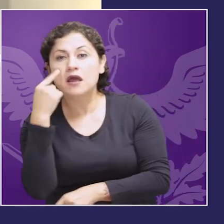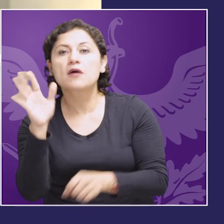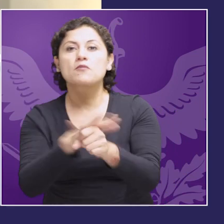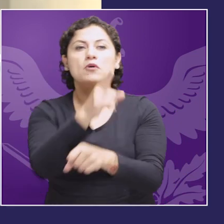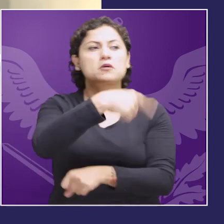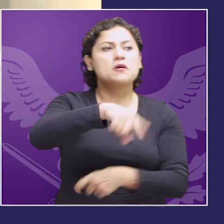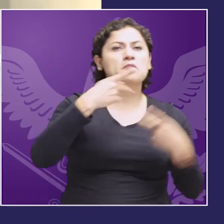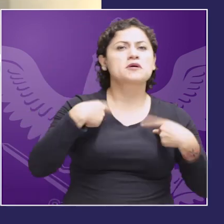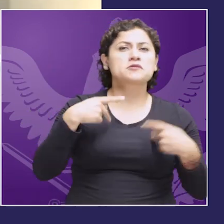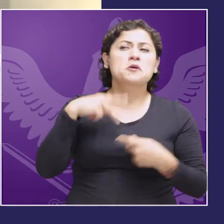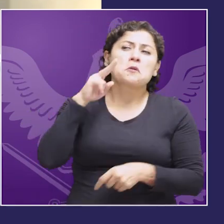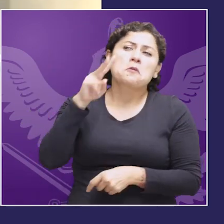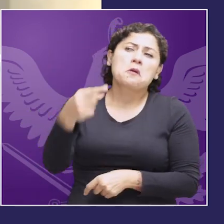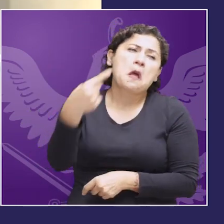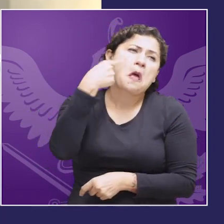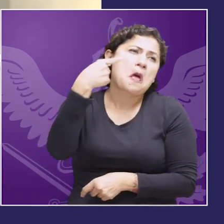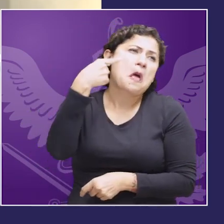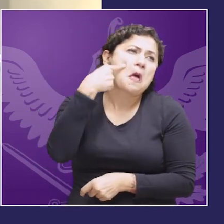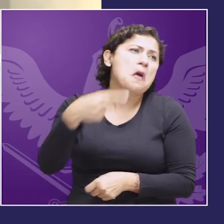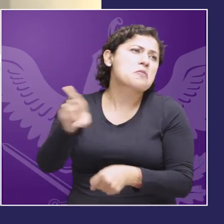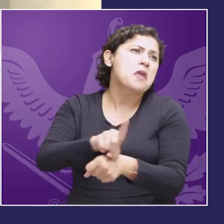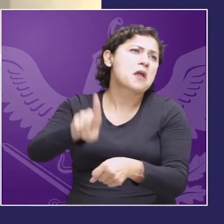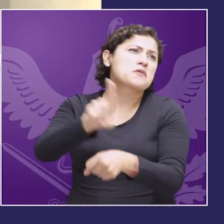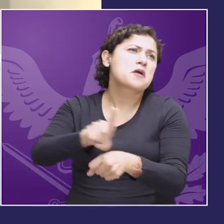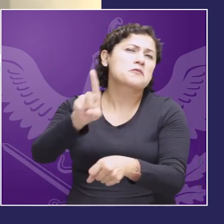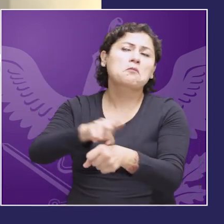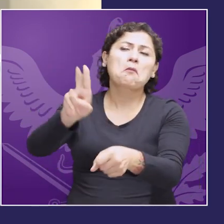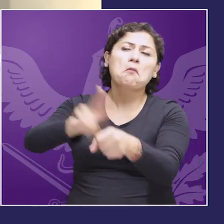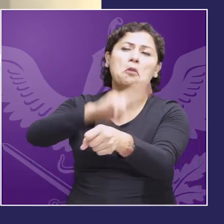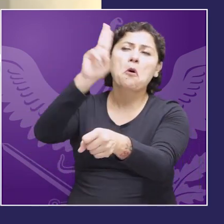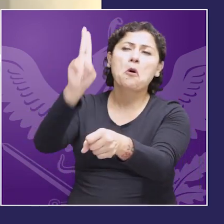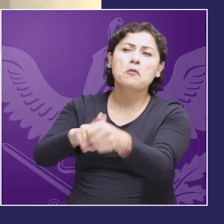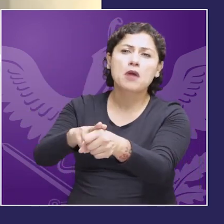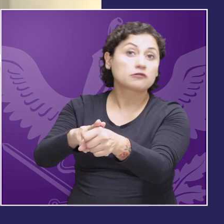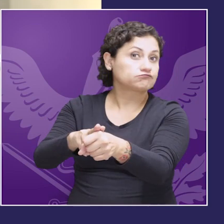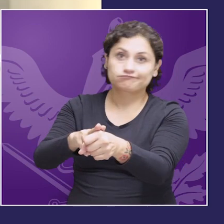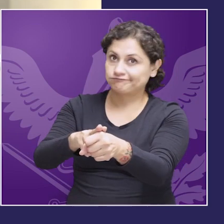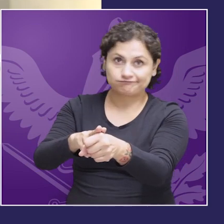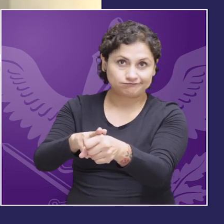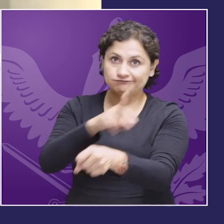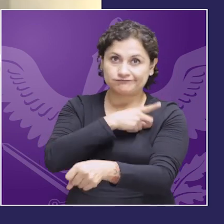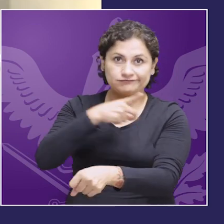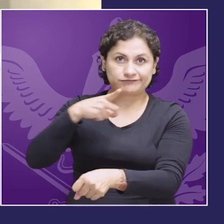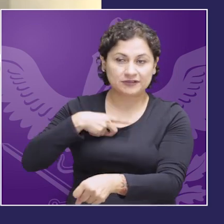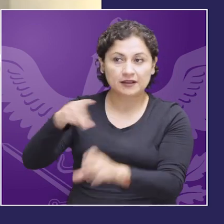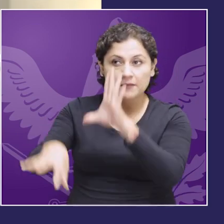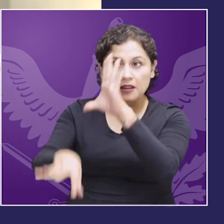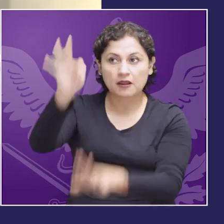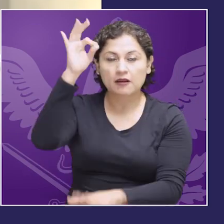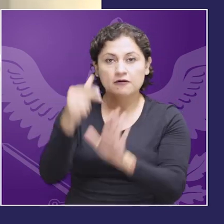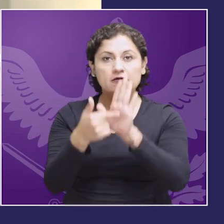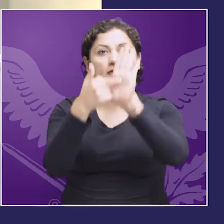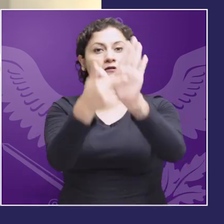porque como pasa todos los días, es parte de la foto, la gente no lo ve. Eso me parece que es